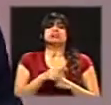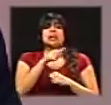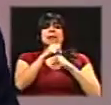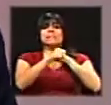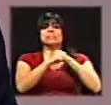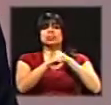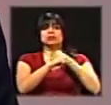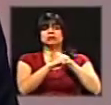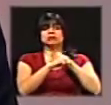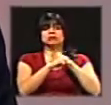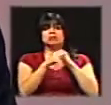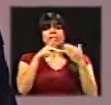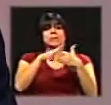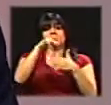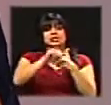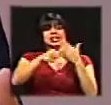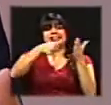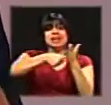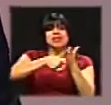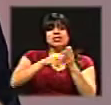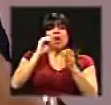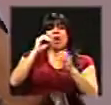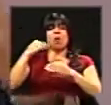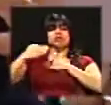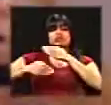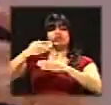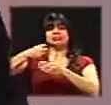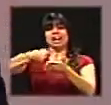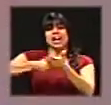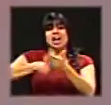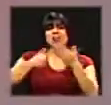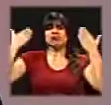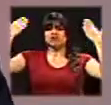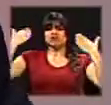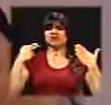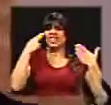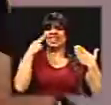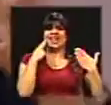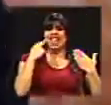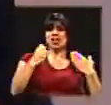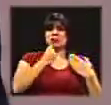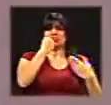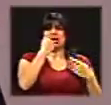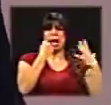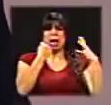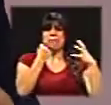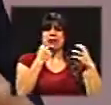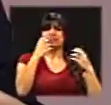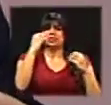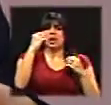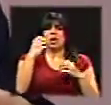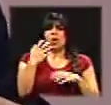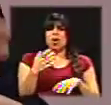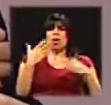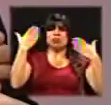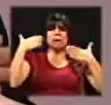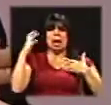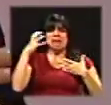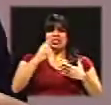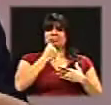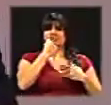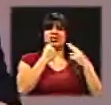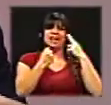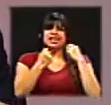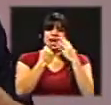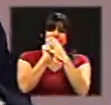cara a los proyectos electorales, los procesos electorales, en fondo negro con un brazo amarillo, un fondo amarillo con un brazo negro, él hablando